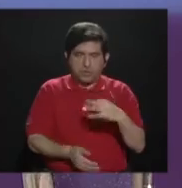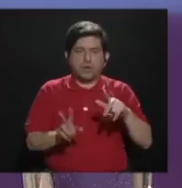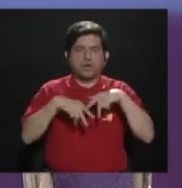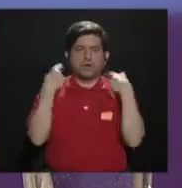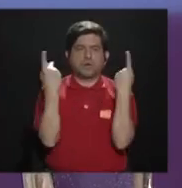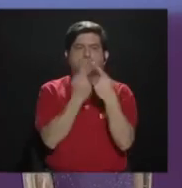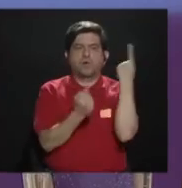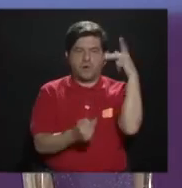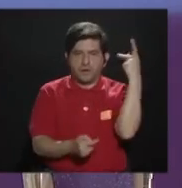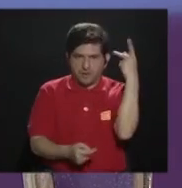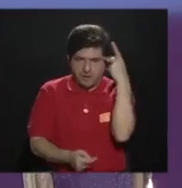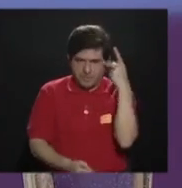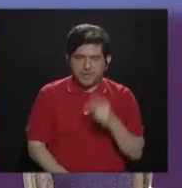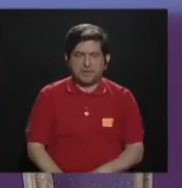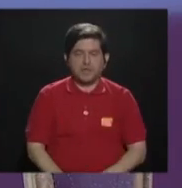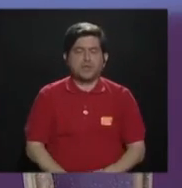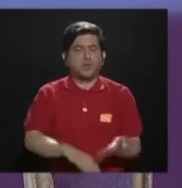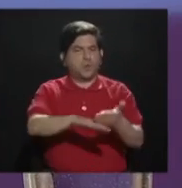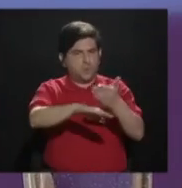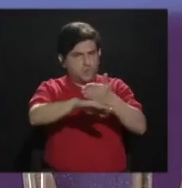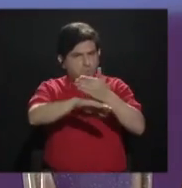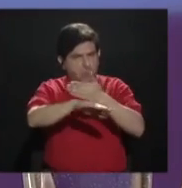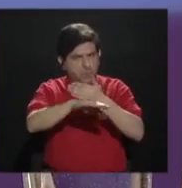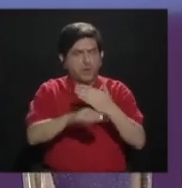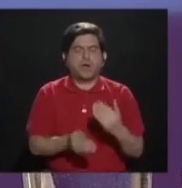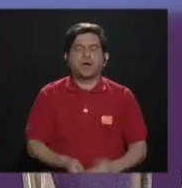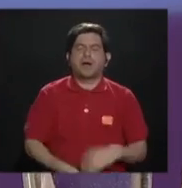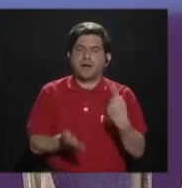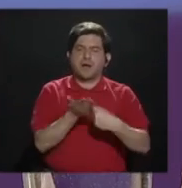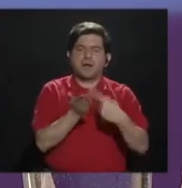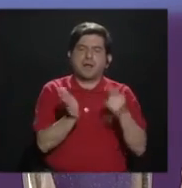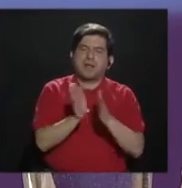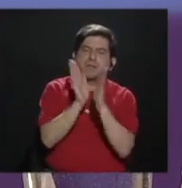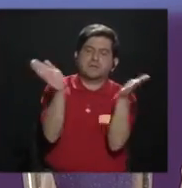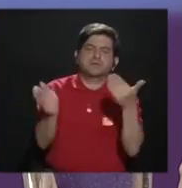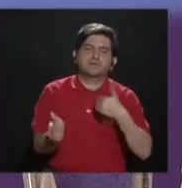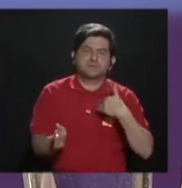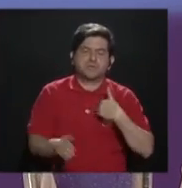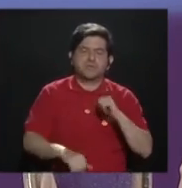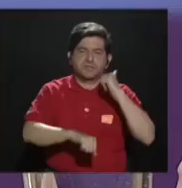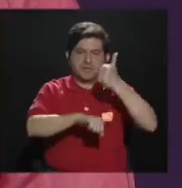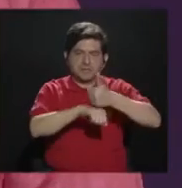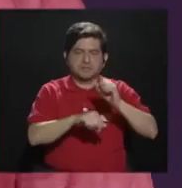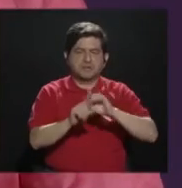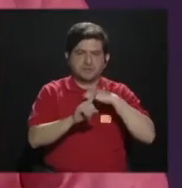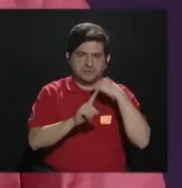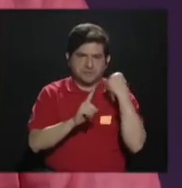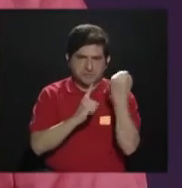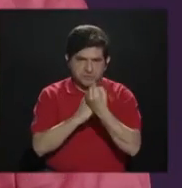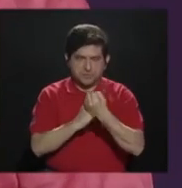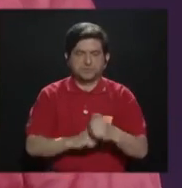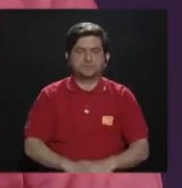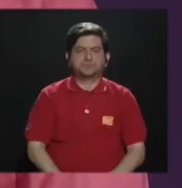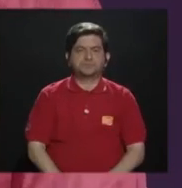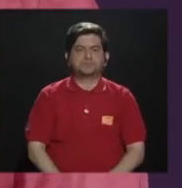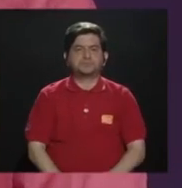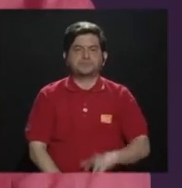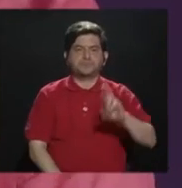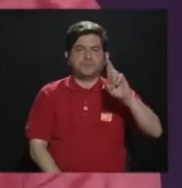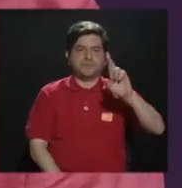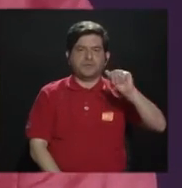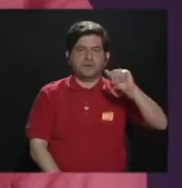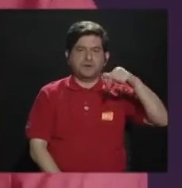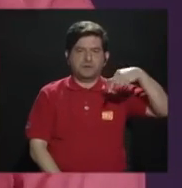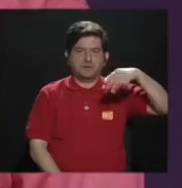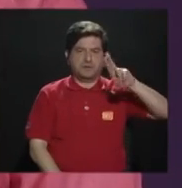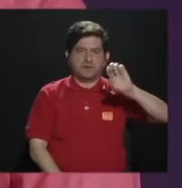partido político está más avanzada que en la discusión general que hay instalada en la, claro, sociedad. Ahora, Raquel, una siempre se